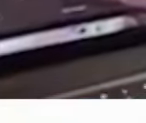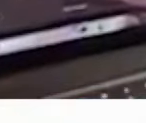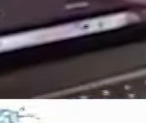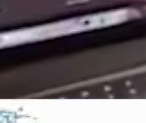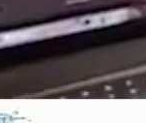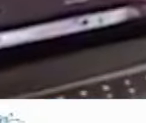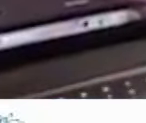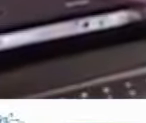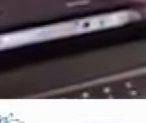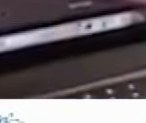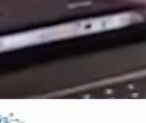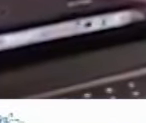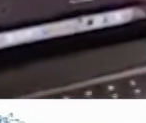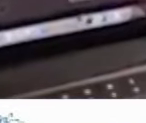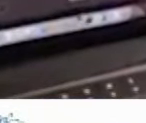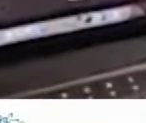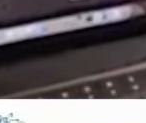cerebral.